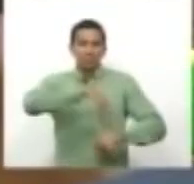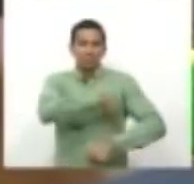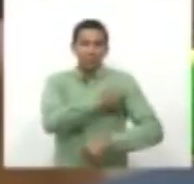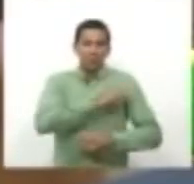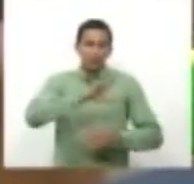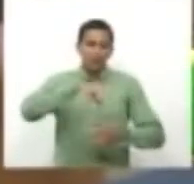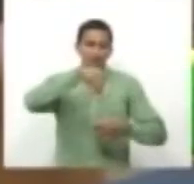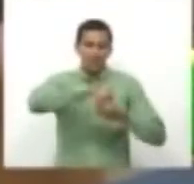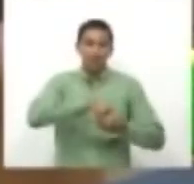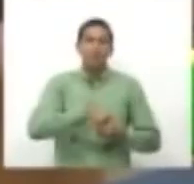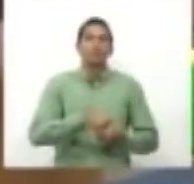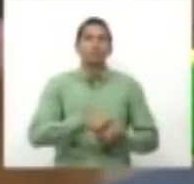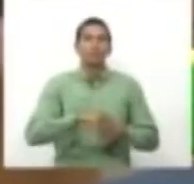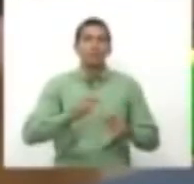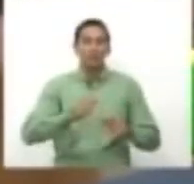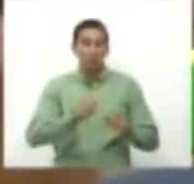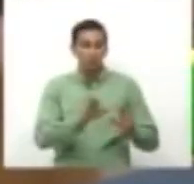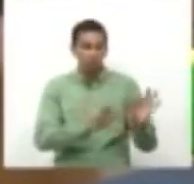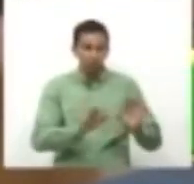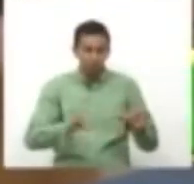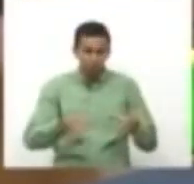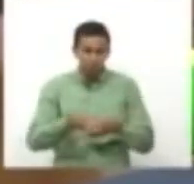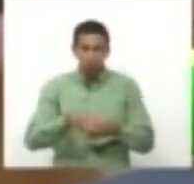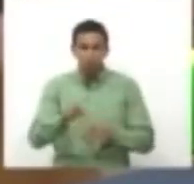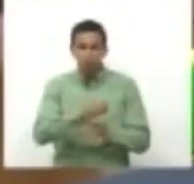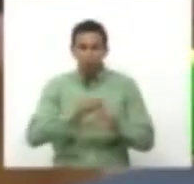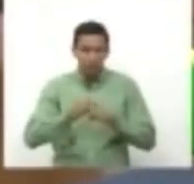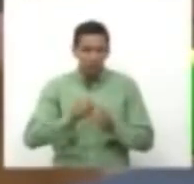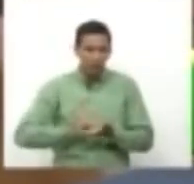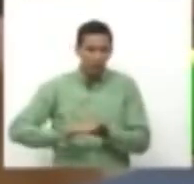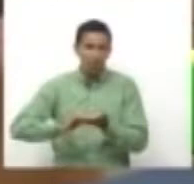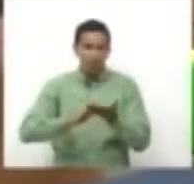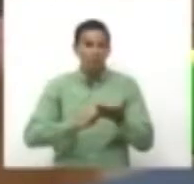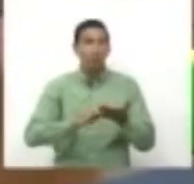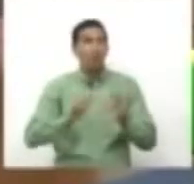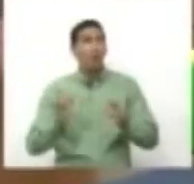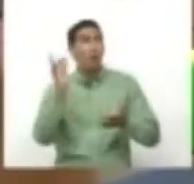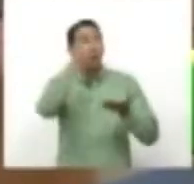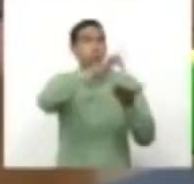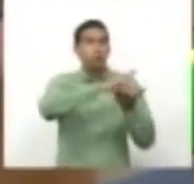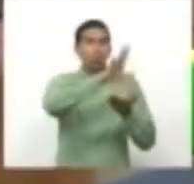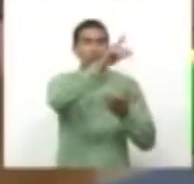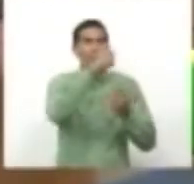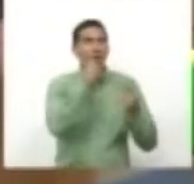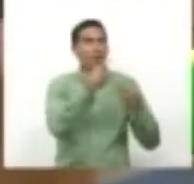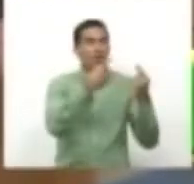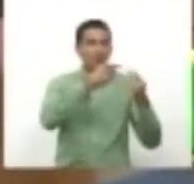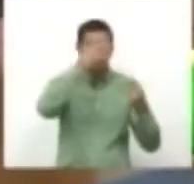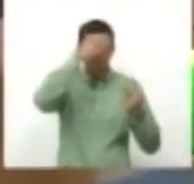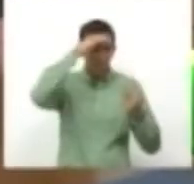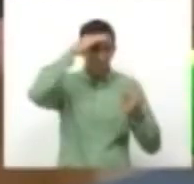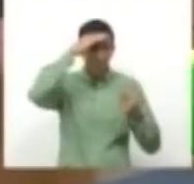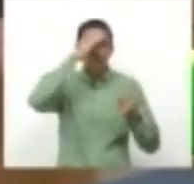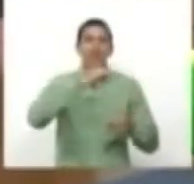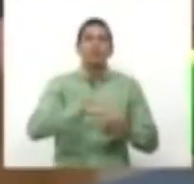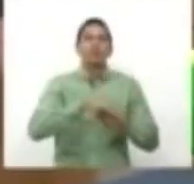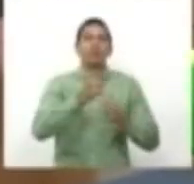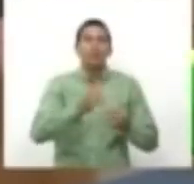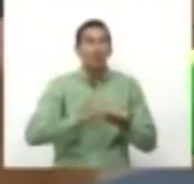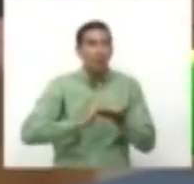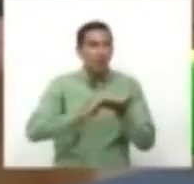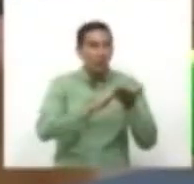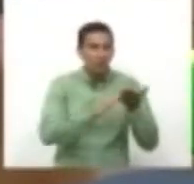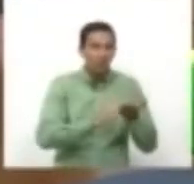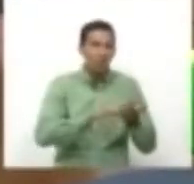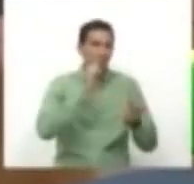principales organizaciones sociales que hoy han hecho parte en los diálogos de La Habana y aquellos que históricamente han estado presentes en los territorios